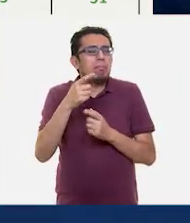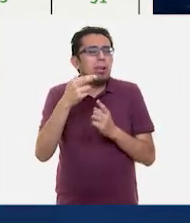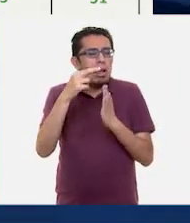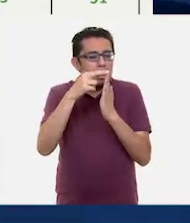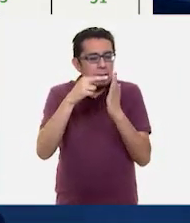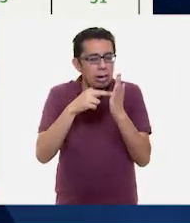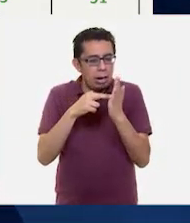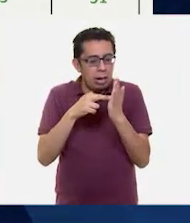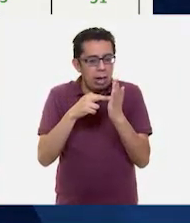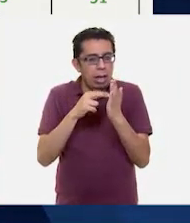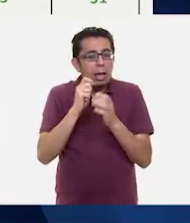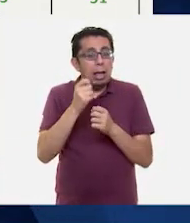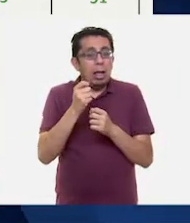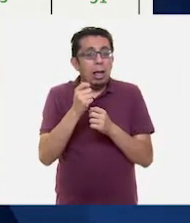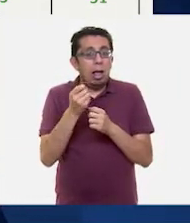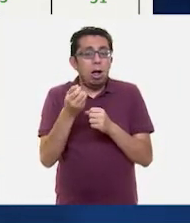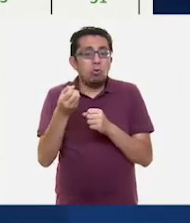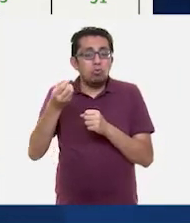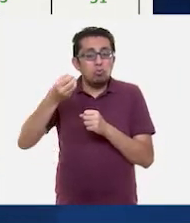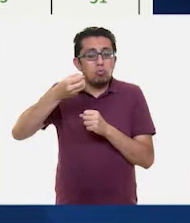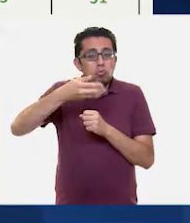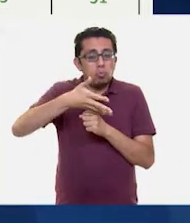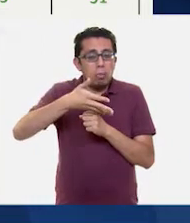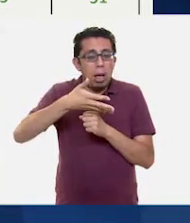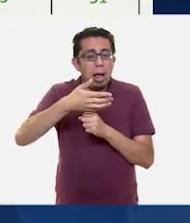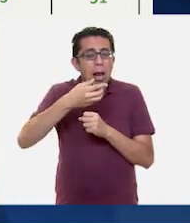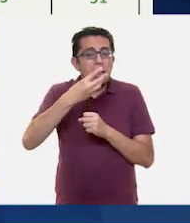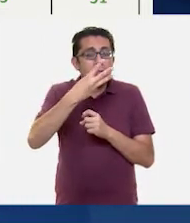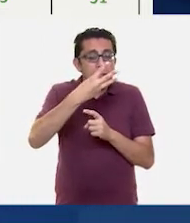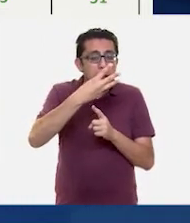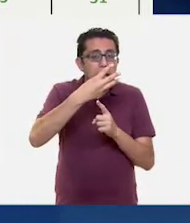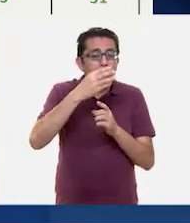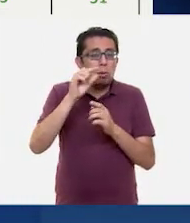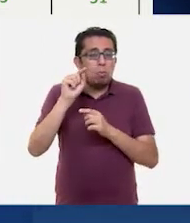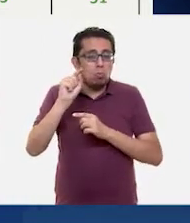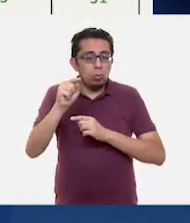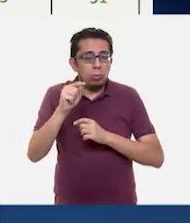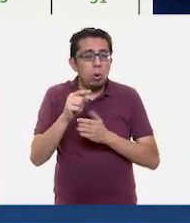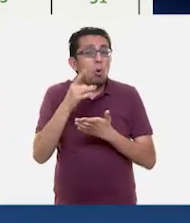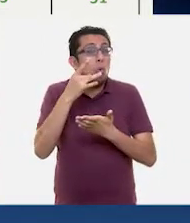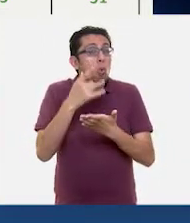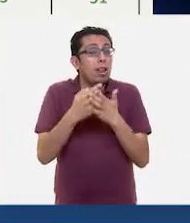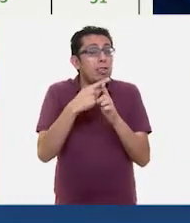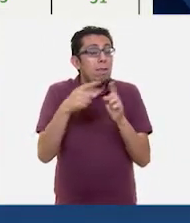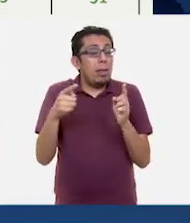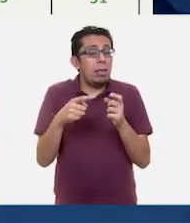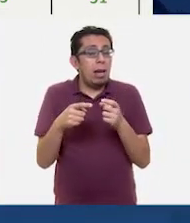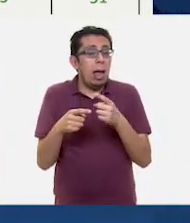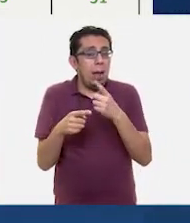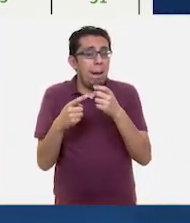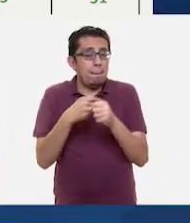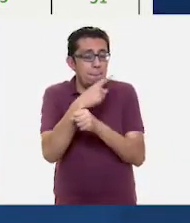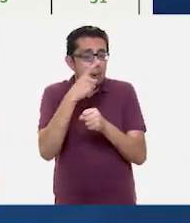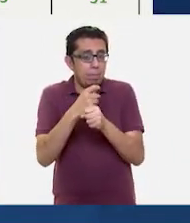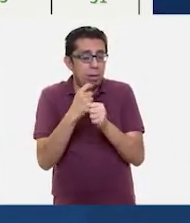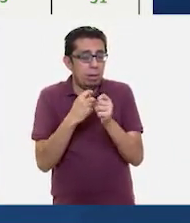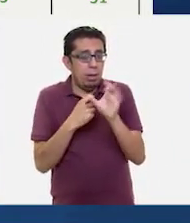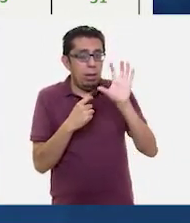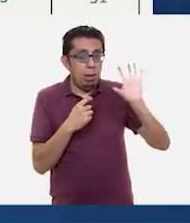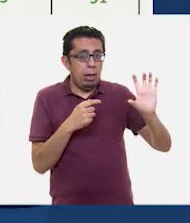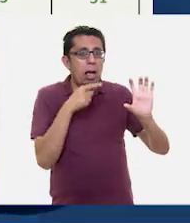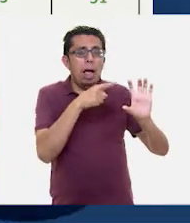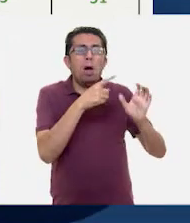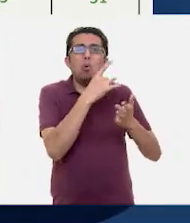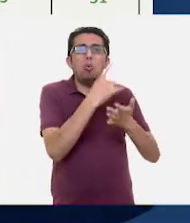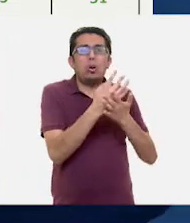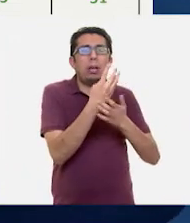ir sumando 3 unidades al número de puntos de la figura anterior, salvo en el caso de la primera, en la que se suman 4